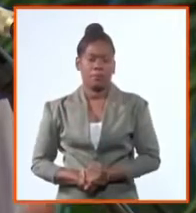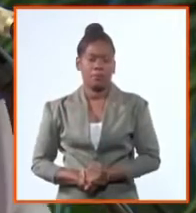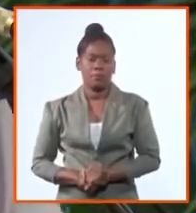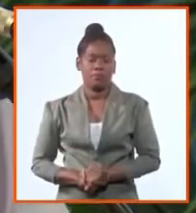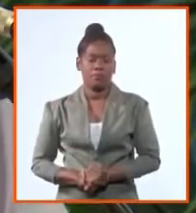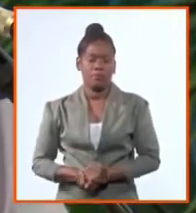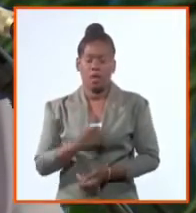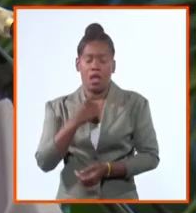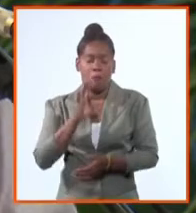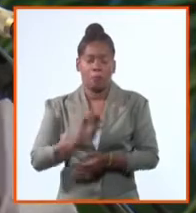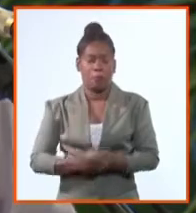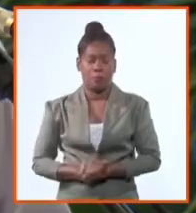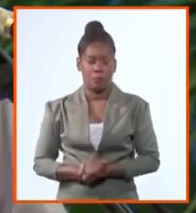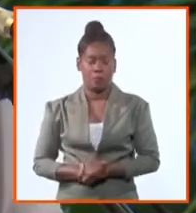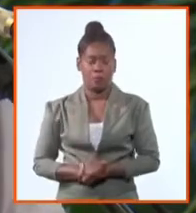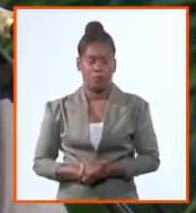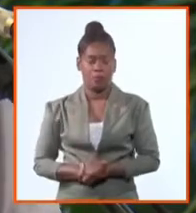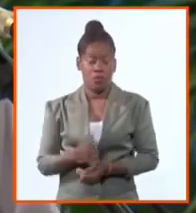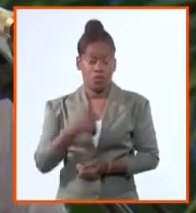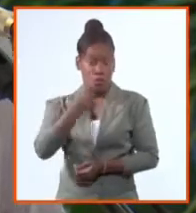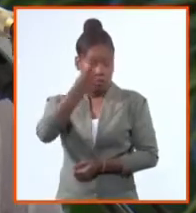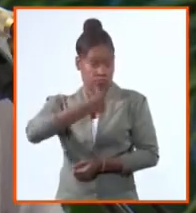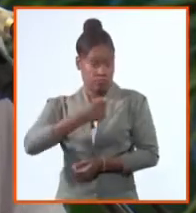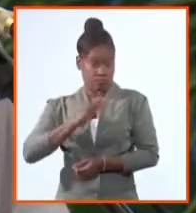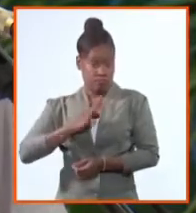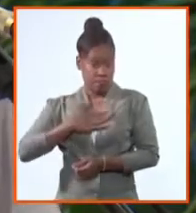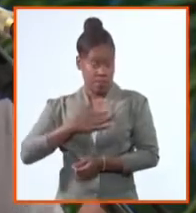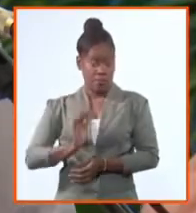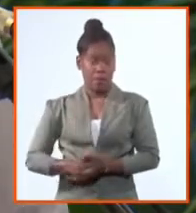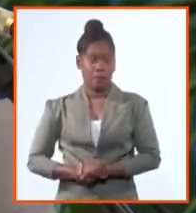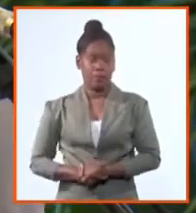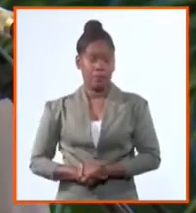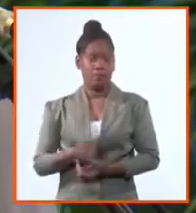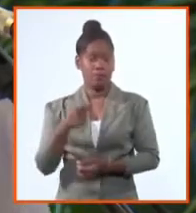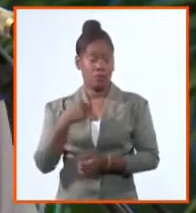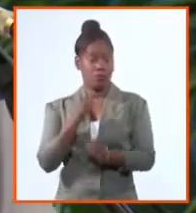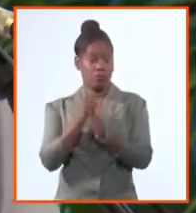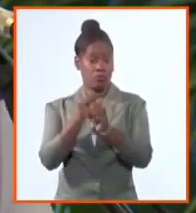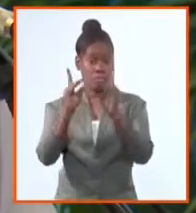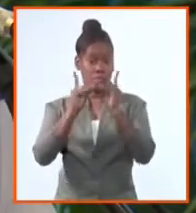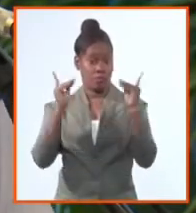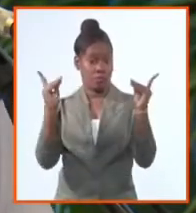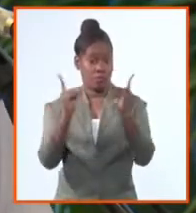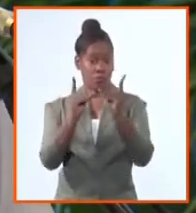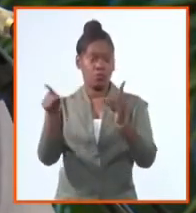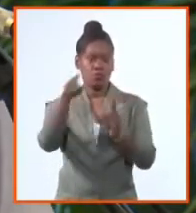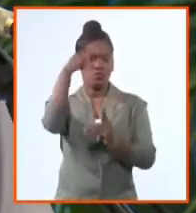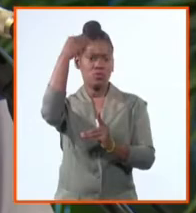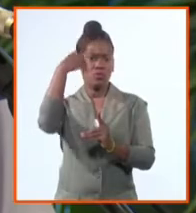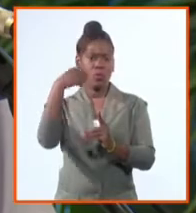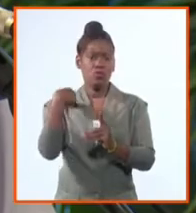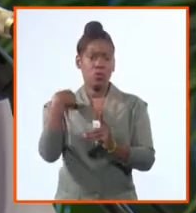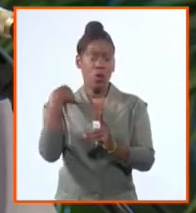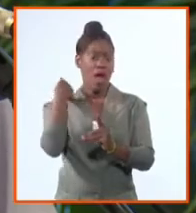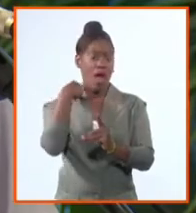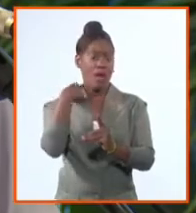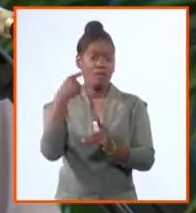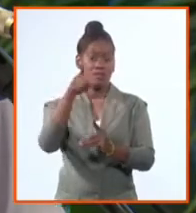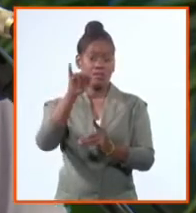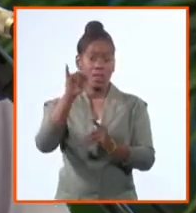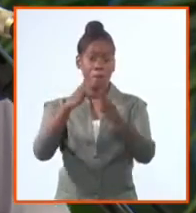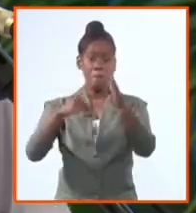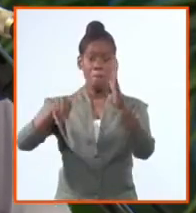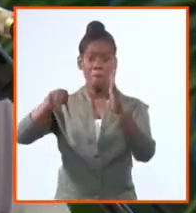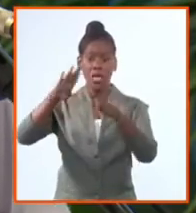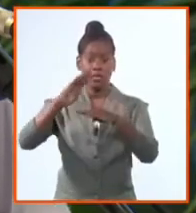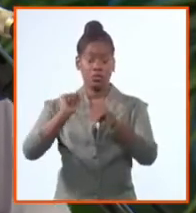una posición singular. Yo soy académico, pero todo el mundo conoce que además fui ministro durante 16 años del